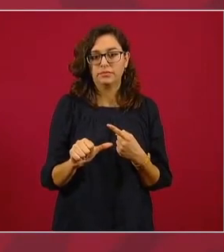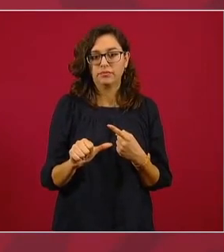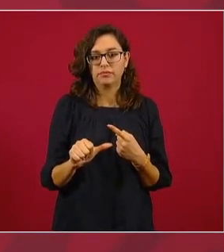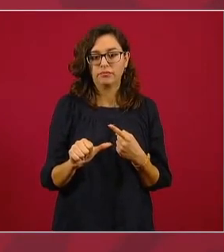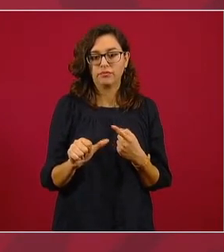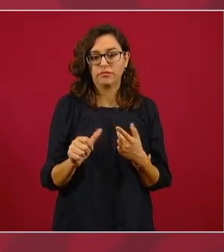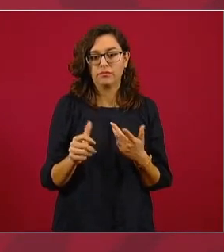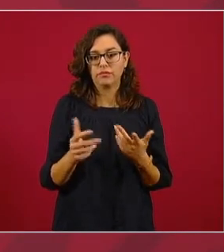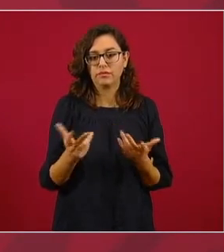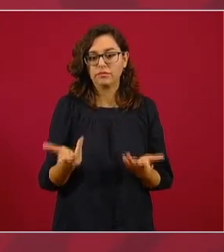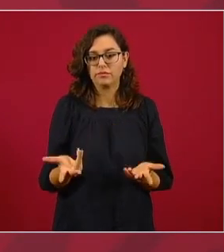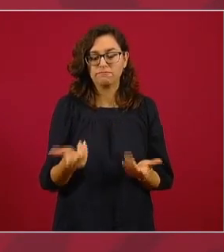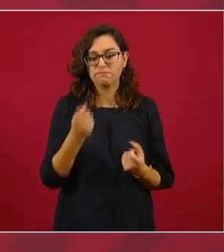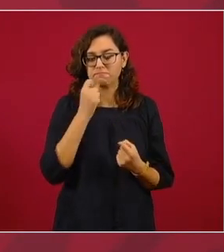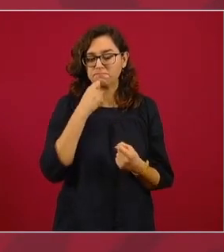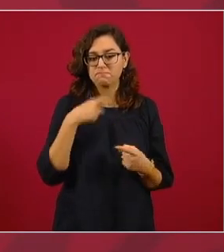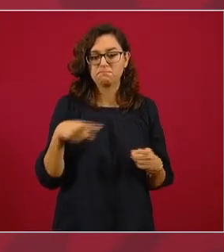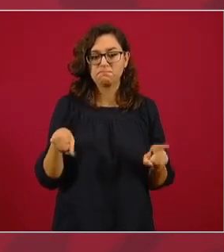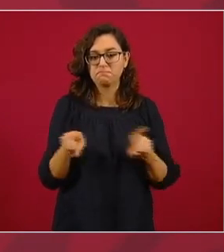pues se está